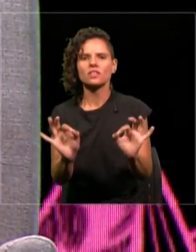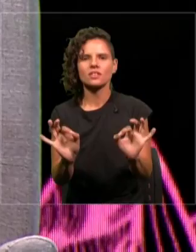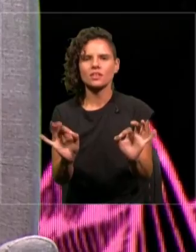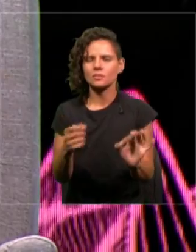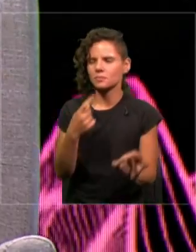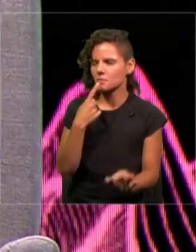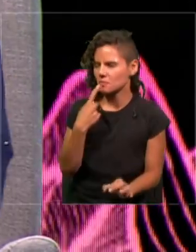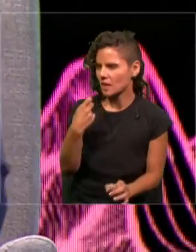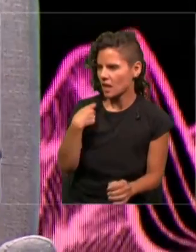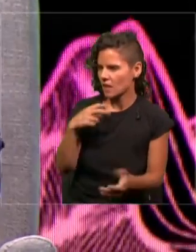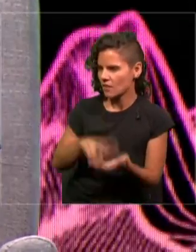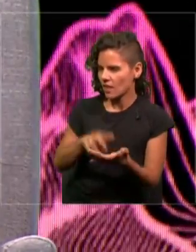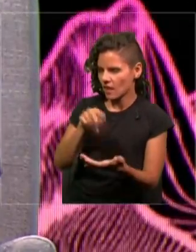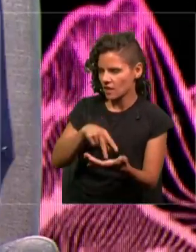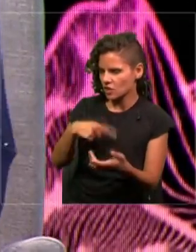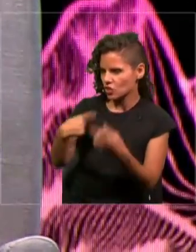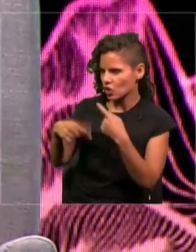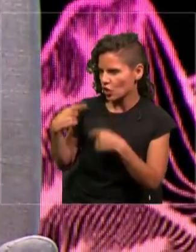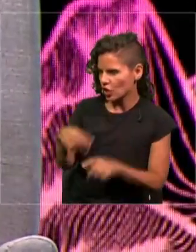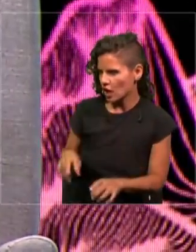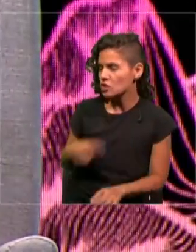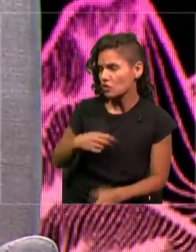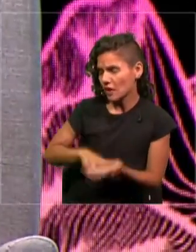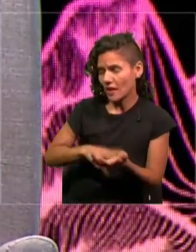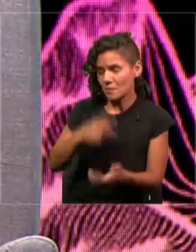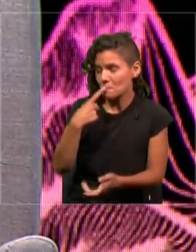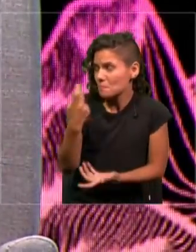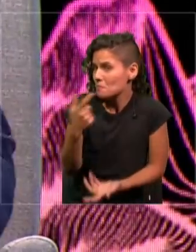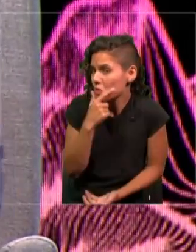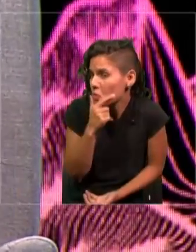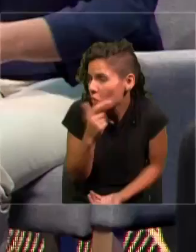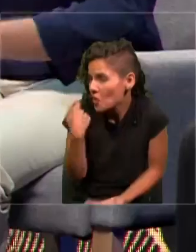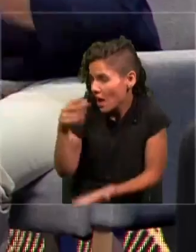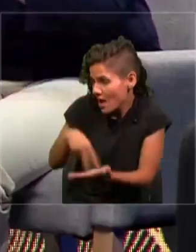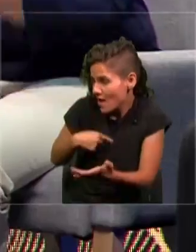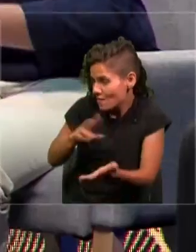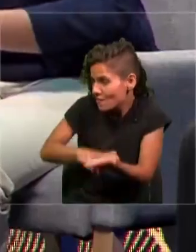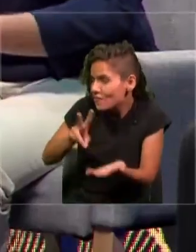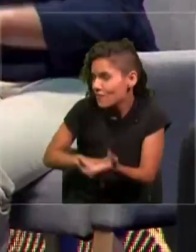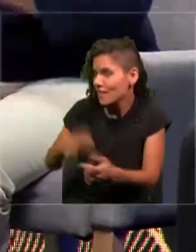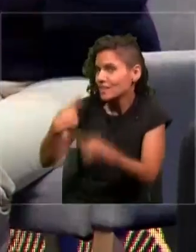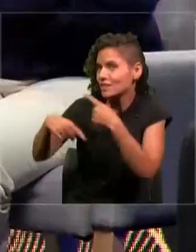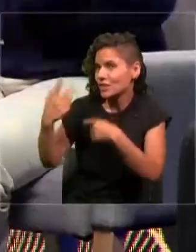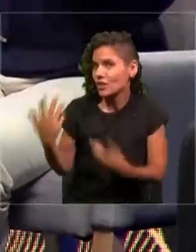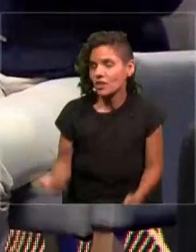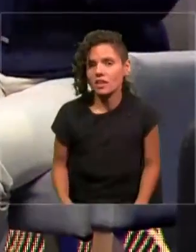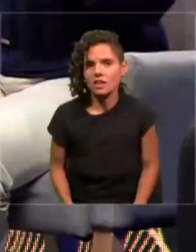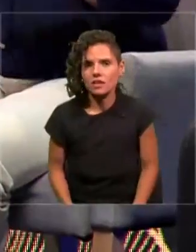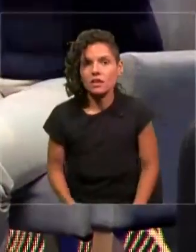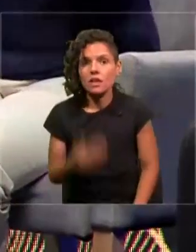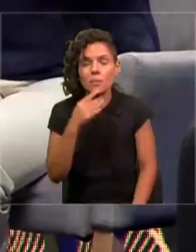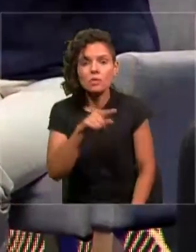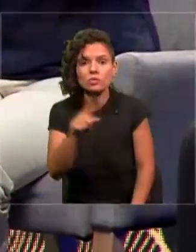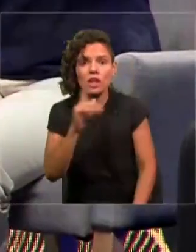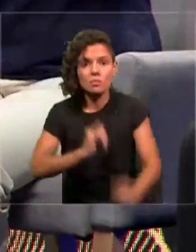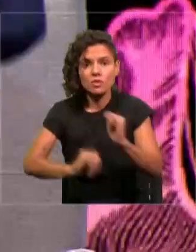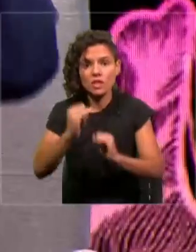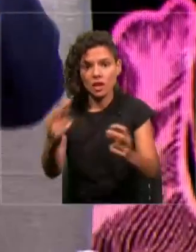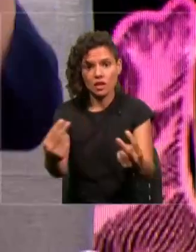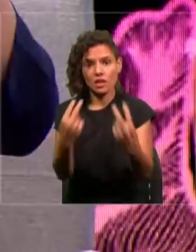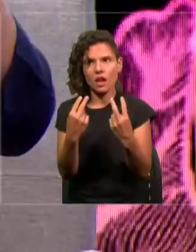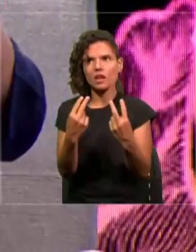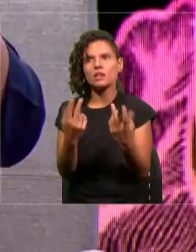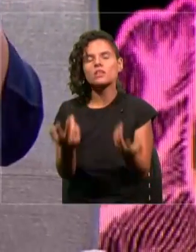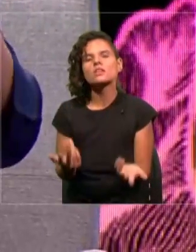historia? Bueno, algunos leerán historia. Incluso me lo pregunto, sí. Pero creo que, y para los que nos siguen por las redes y nos están viendo, no